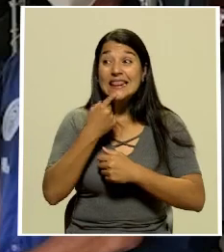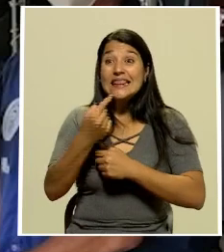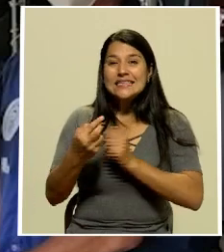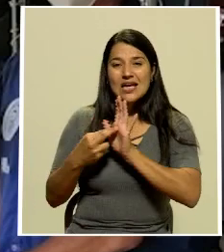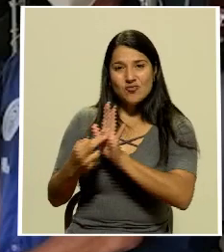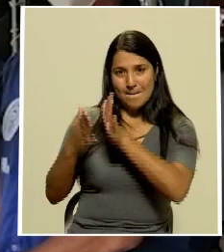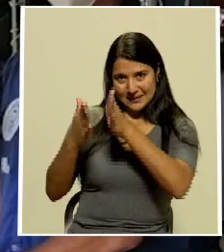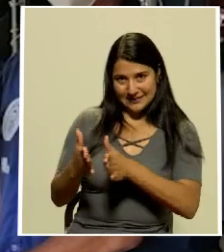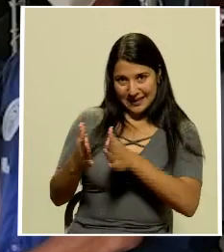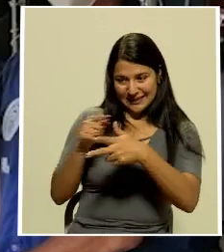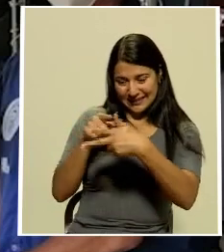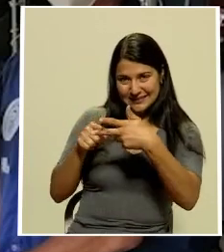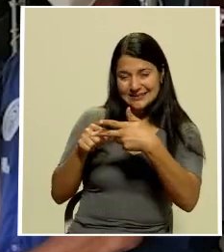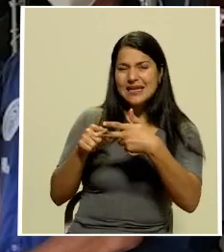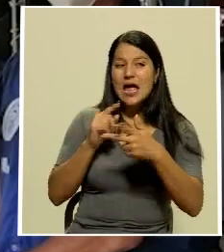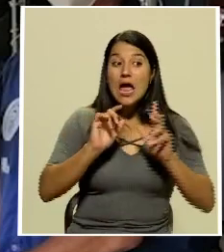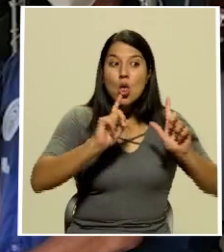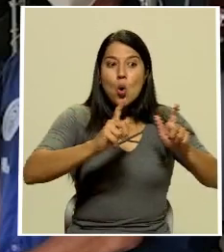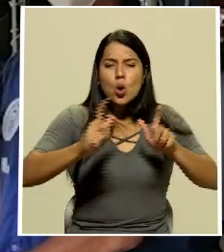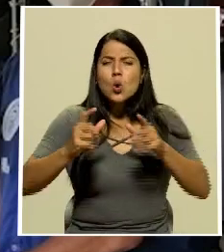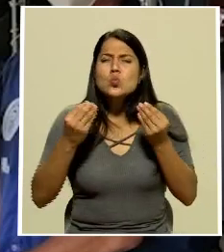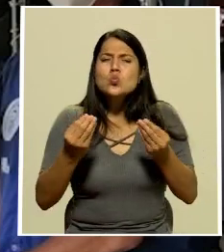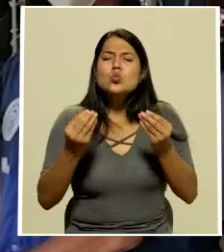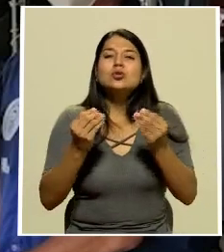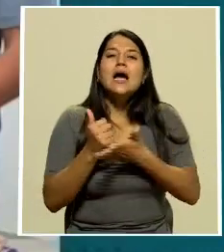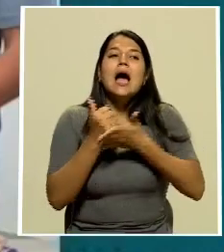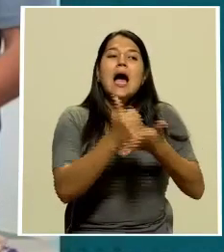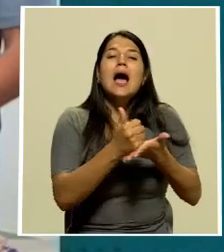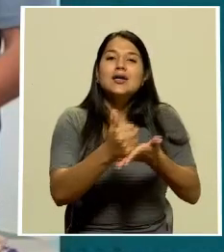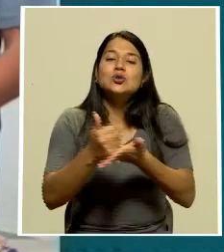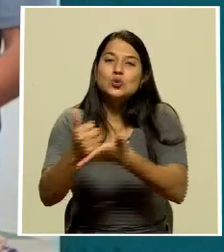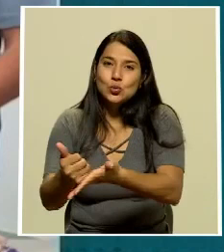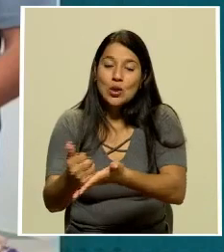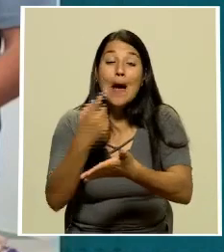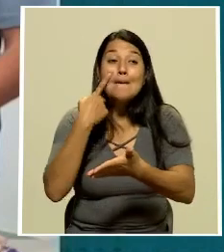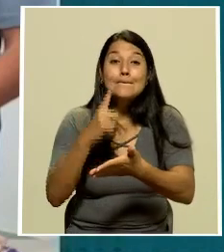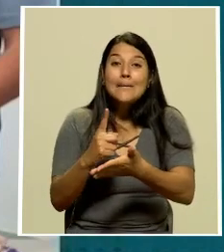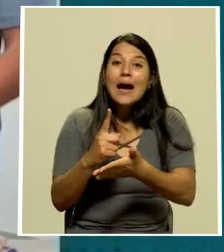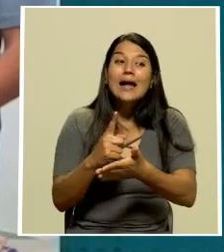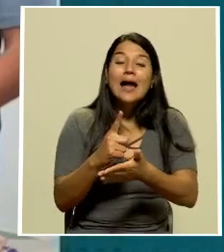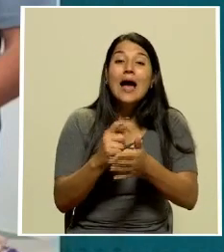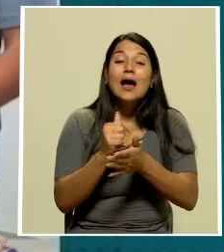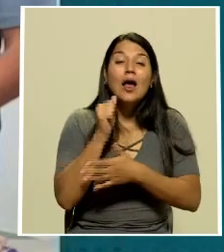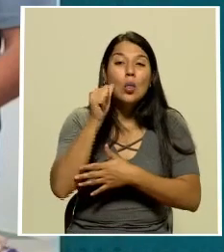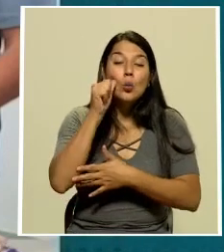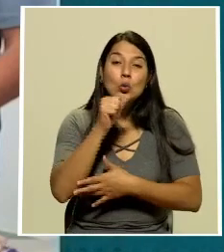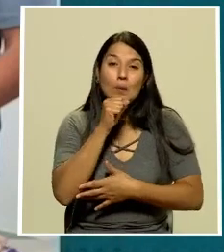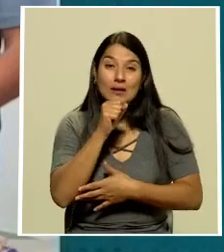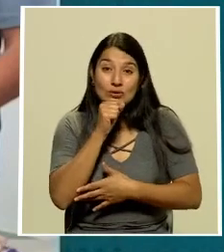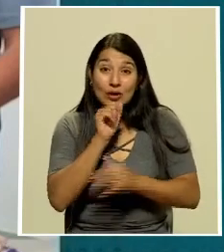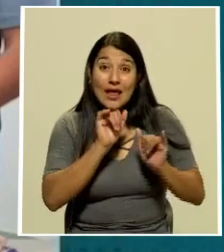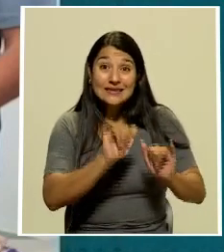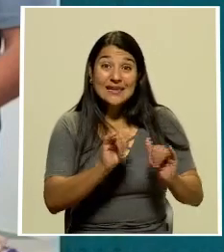agrupaciones, esta donación es de gran ayuda en el acompañamiento que están brindando a los adultos mayores en condición